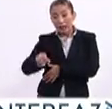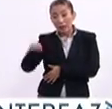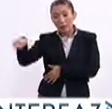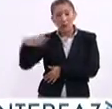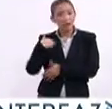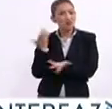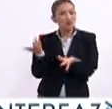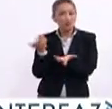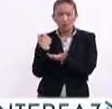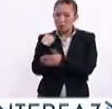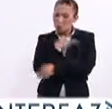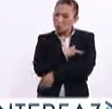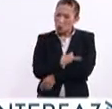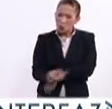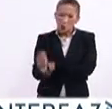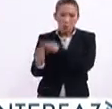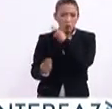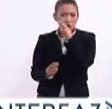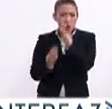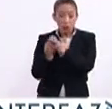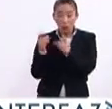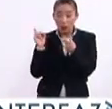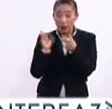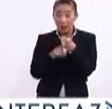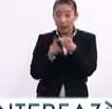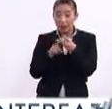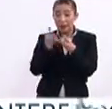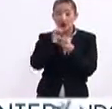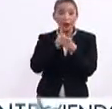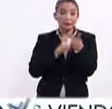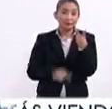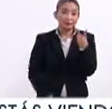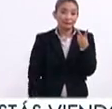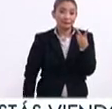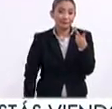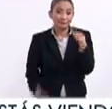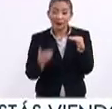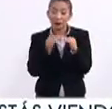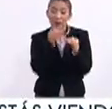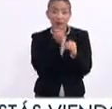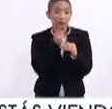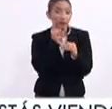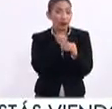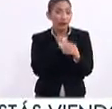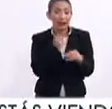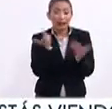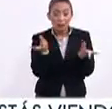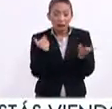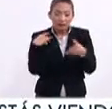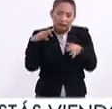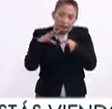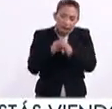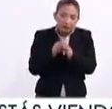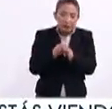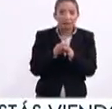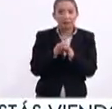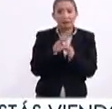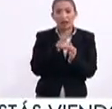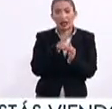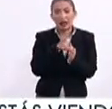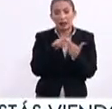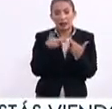más desfavorecido a nivel planetario, y la otra, las mujeres. La igualdad de género está íntimamente ligada